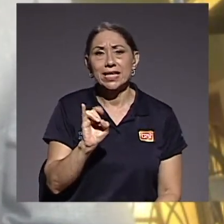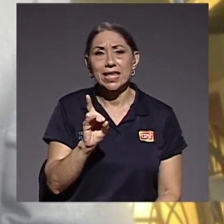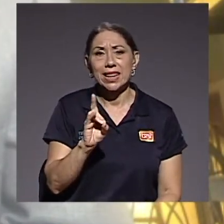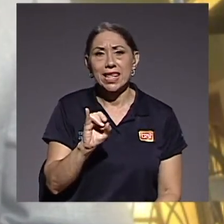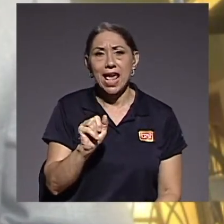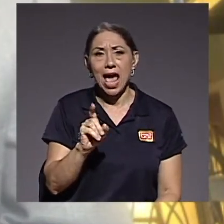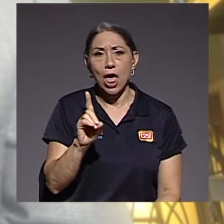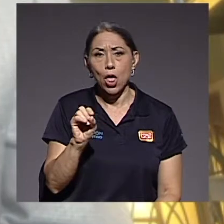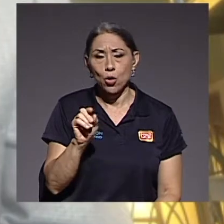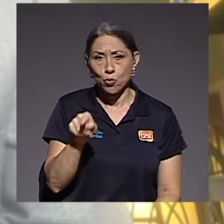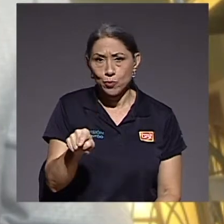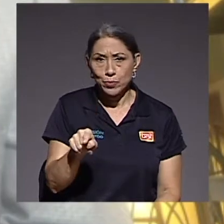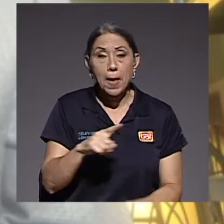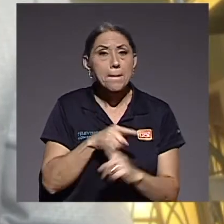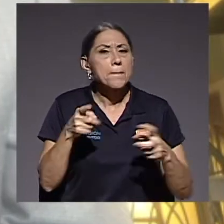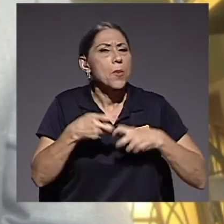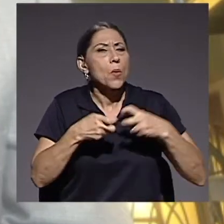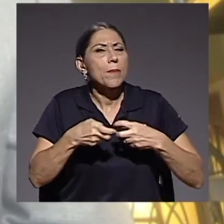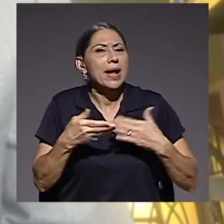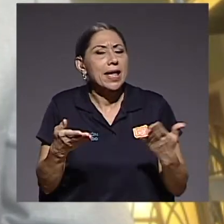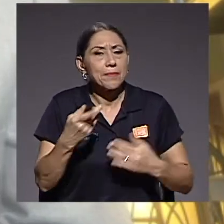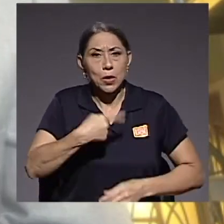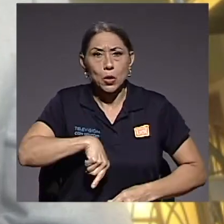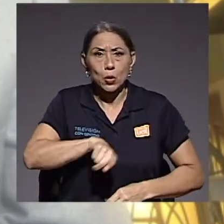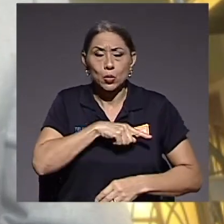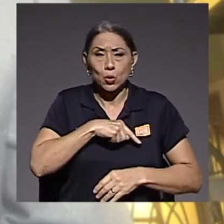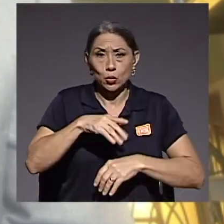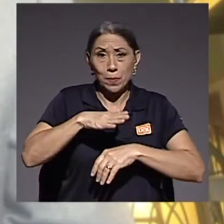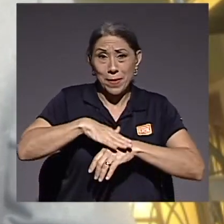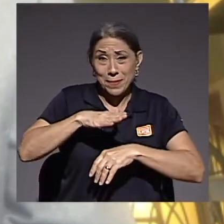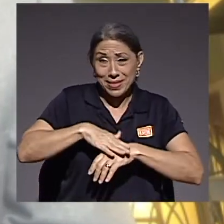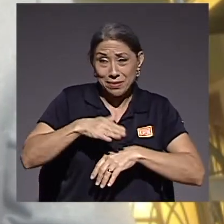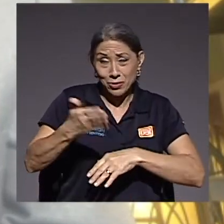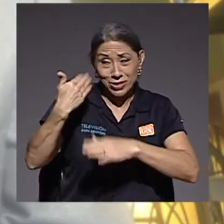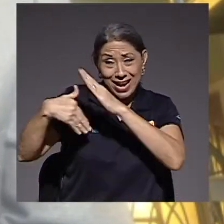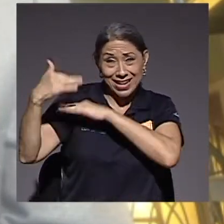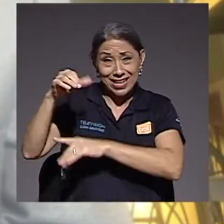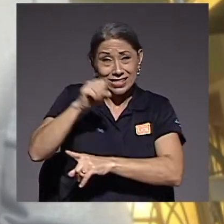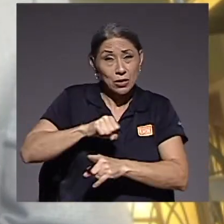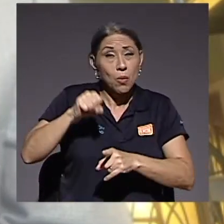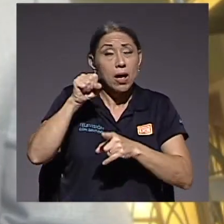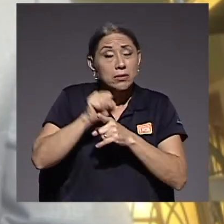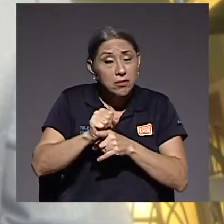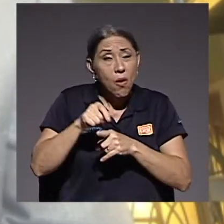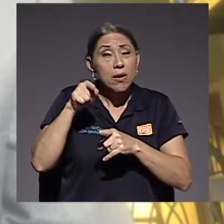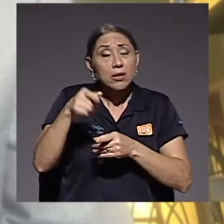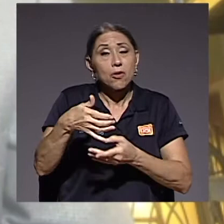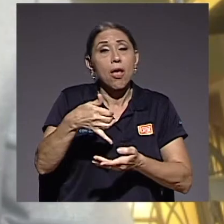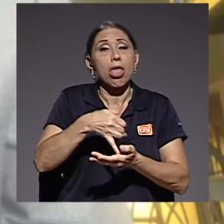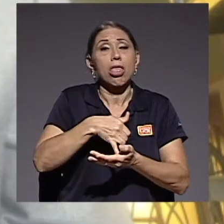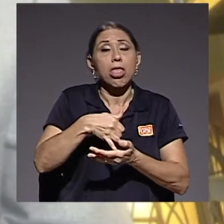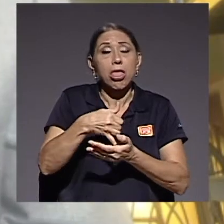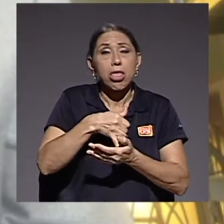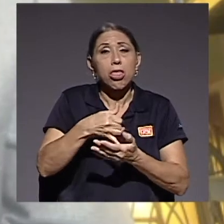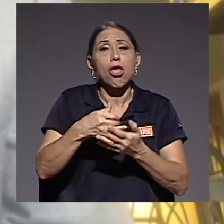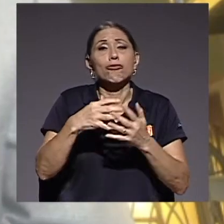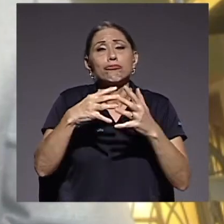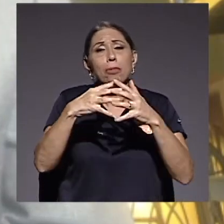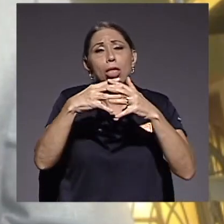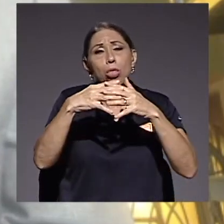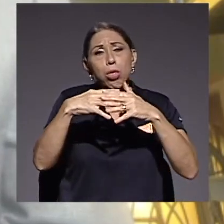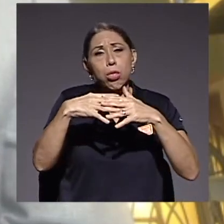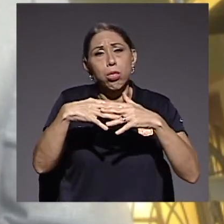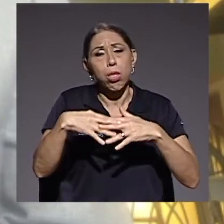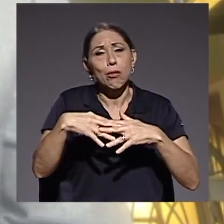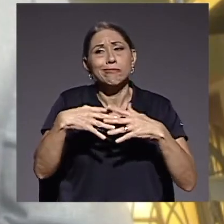fue que nosotros dejamos que en el estado en que estuvo fuera decayendo y lo fuimos cerrando,